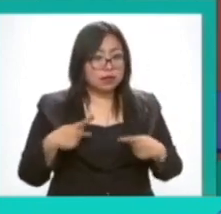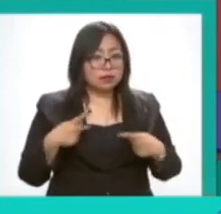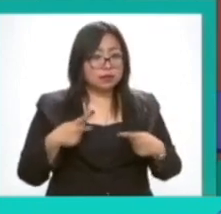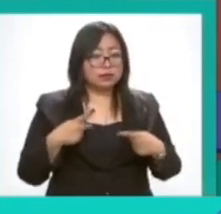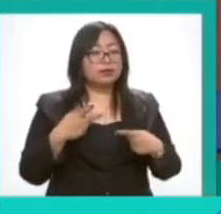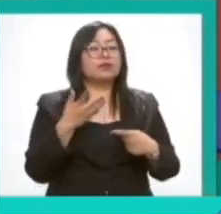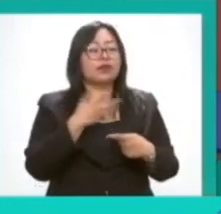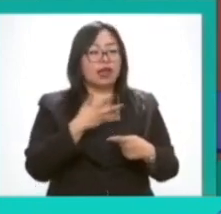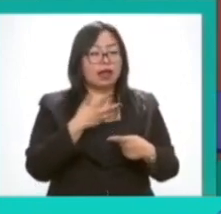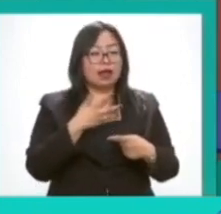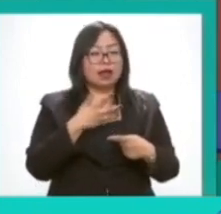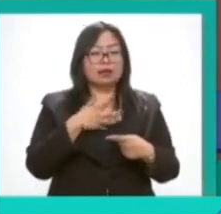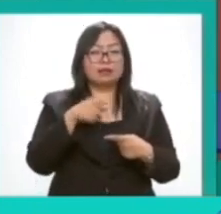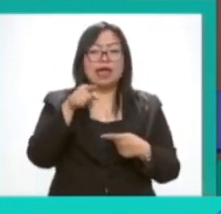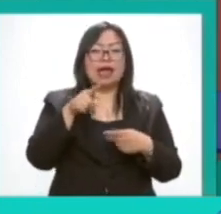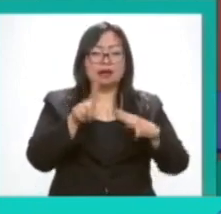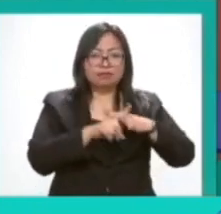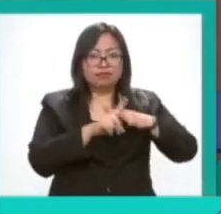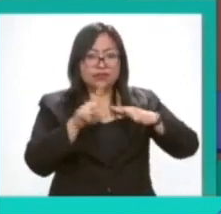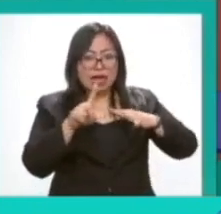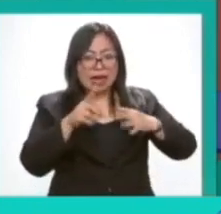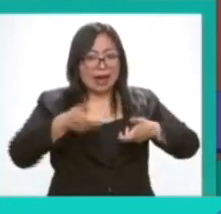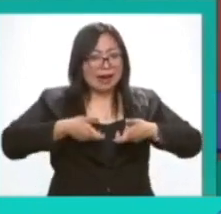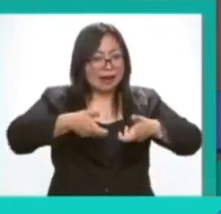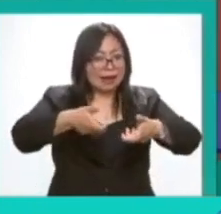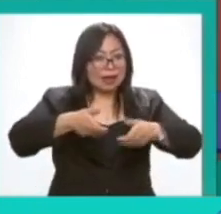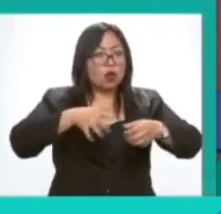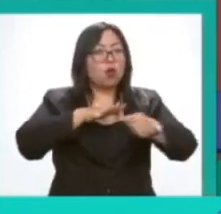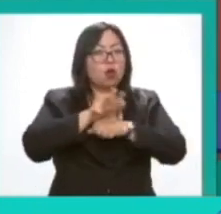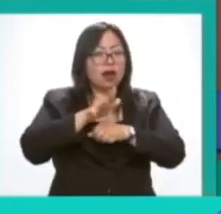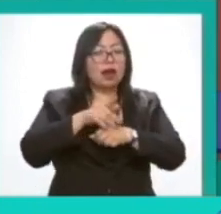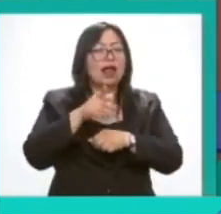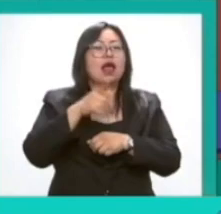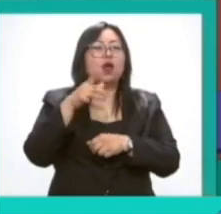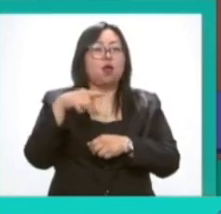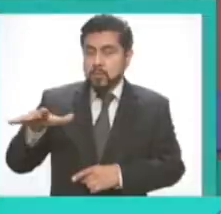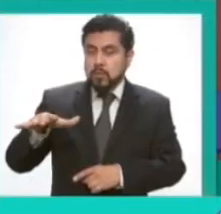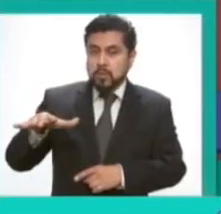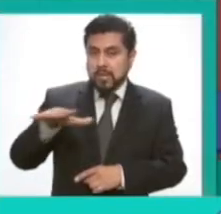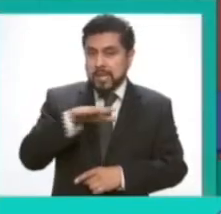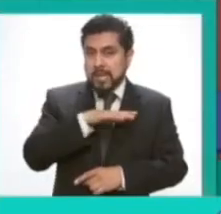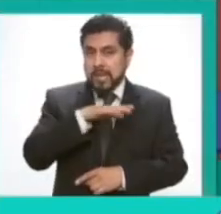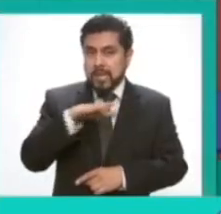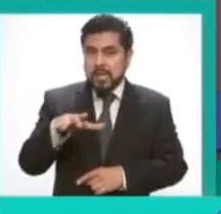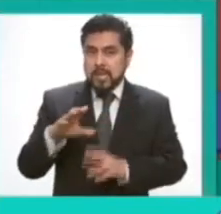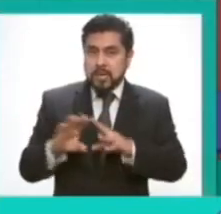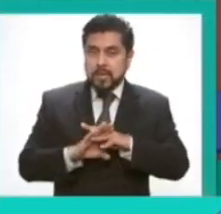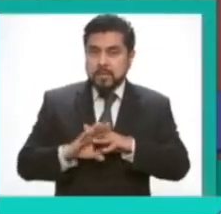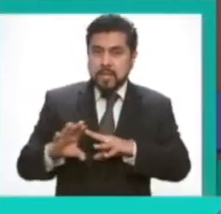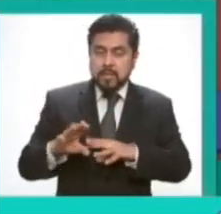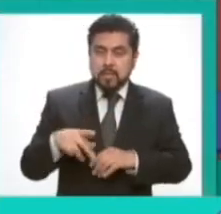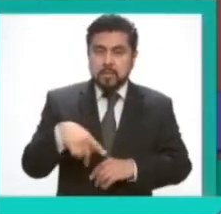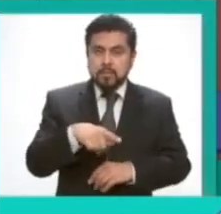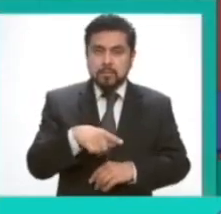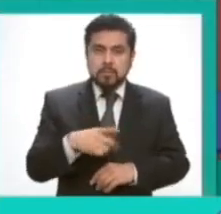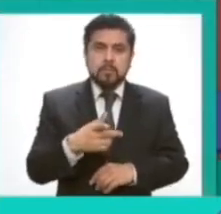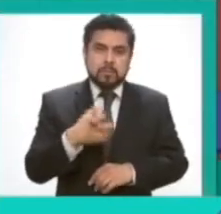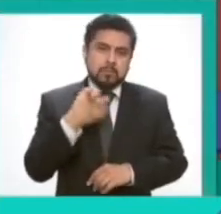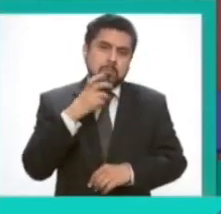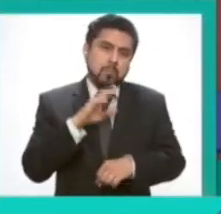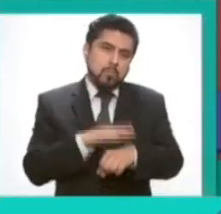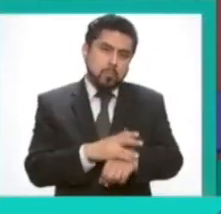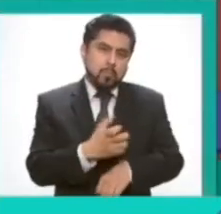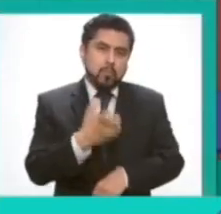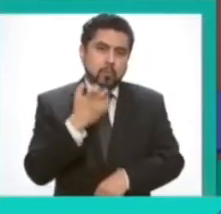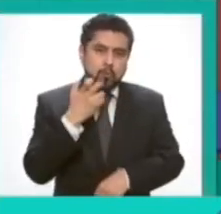que se localicen o transiten sobre la carretera federal cuota Guadalajara Morelia se concluye que el sujeto obligado omitió